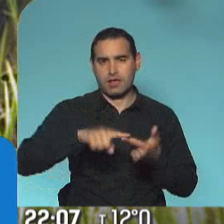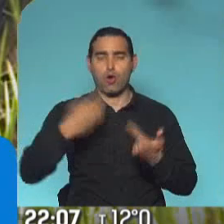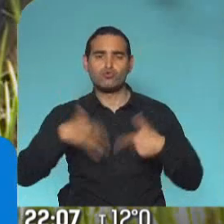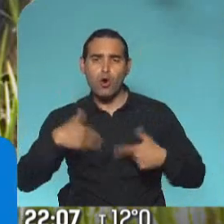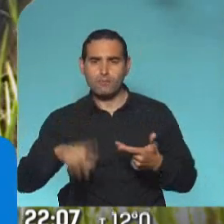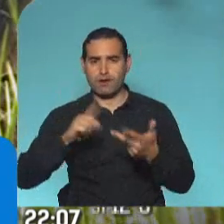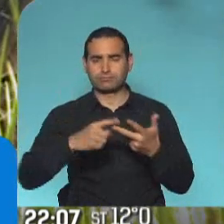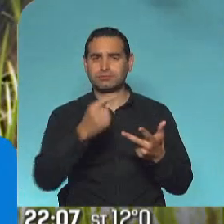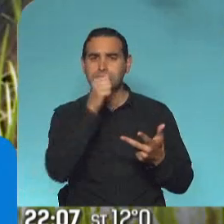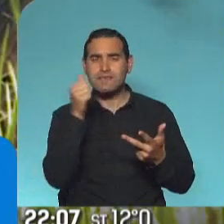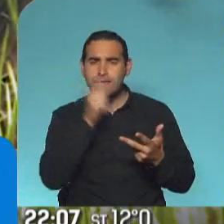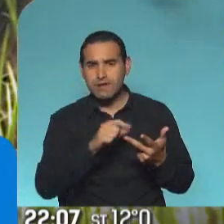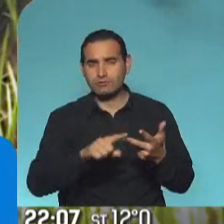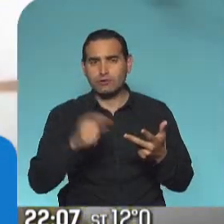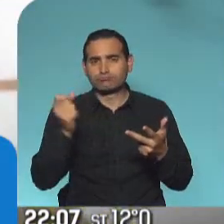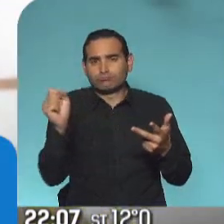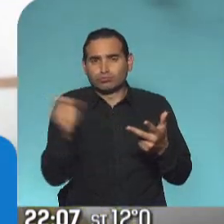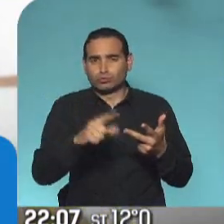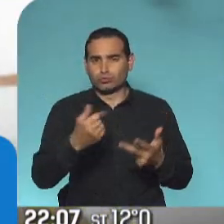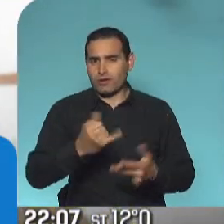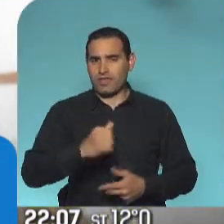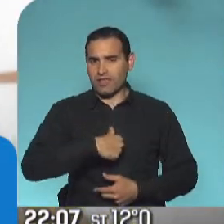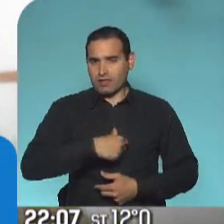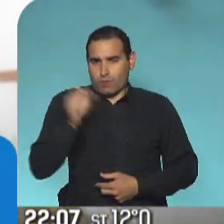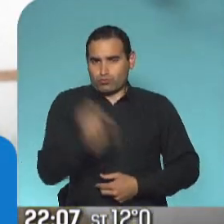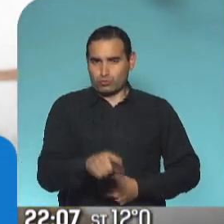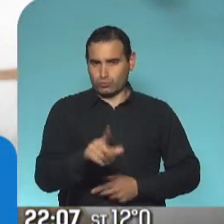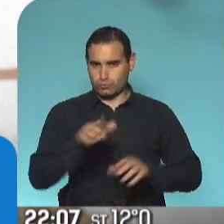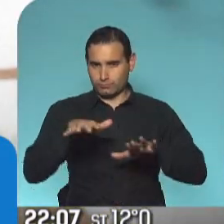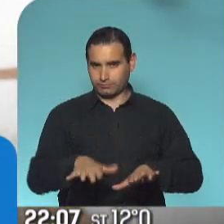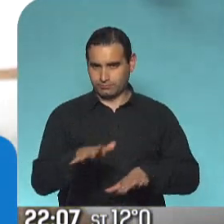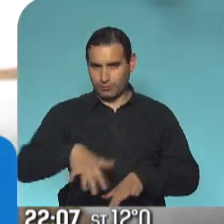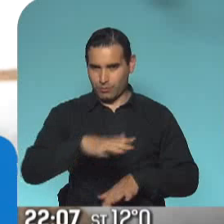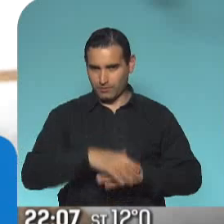ropas, medicinas y su sentido de identidad y pertenencia.